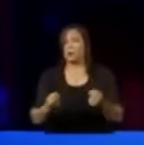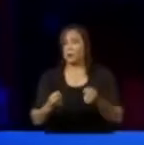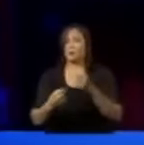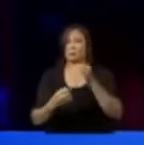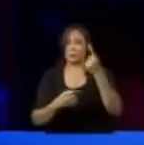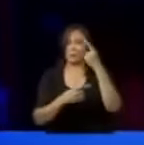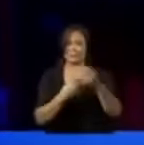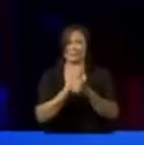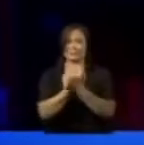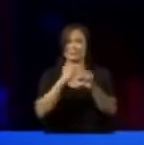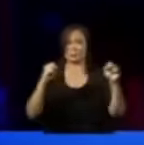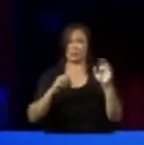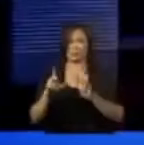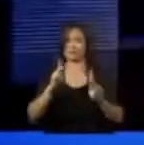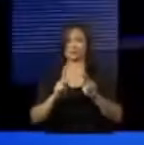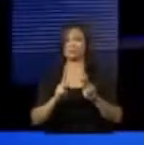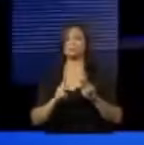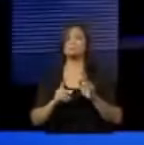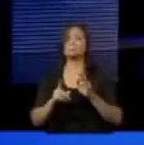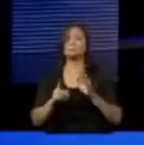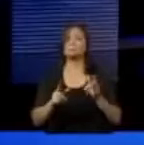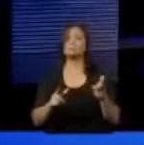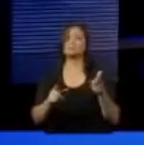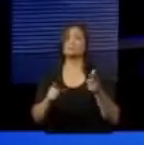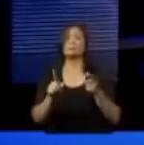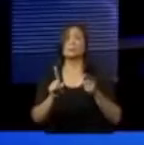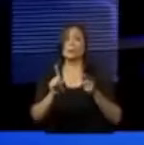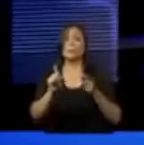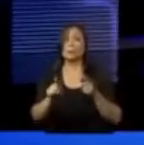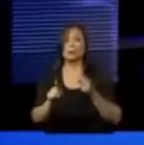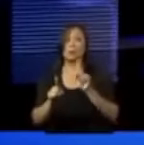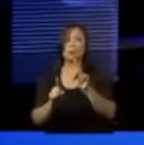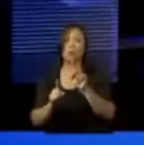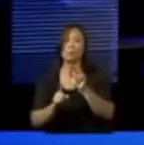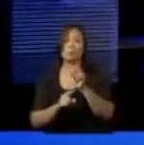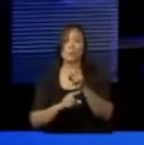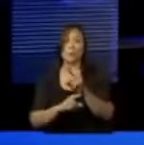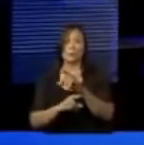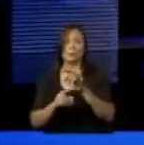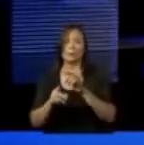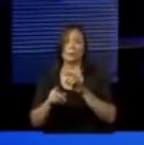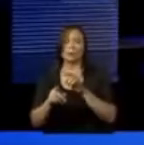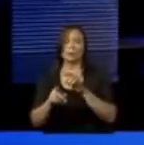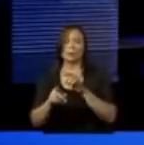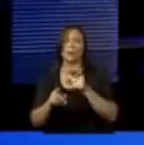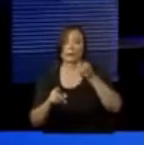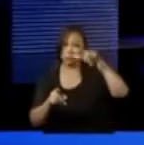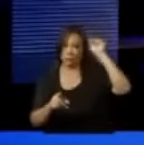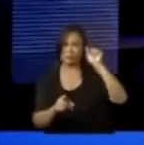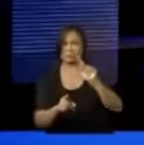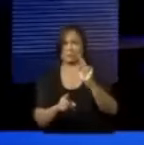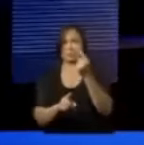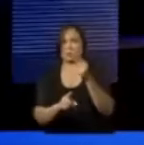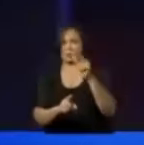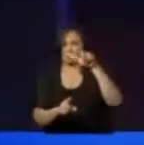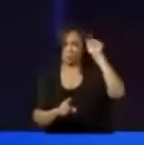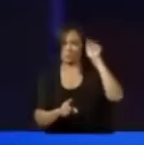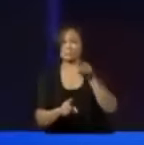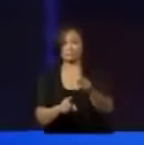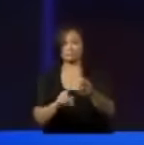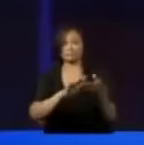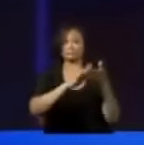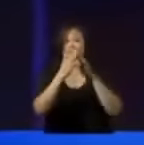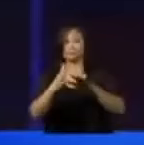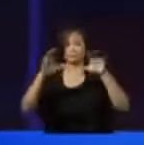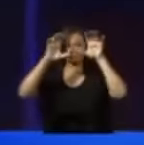fortalecer la seguridad ciudadana? Tiene la palabra, 1:30, el candidato Abinader. Al llegar